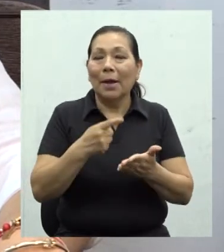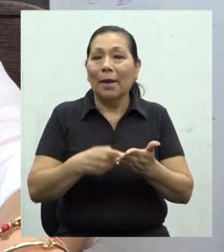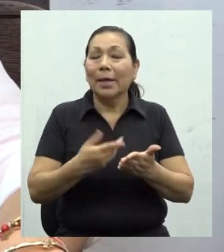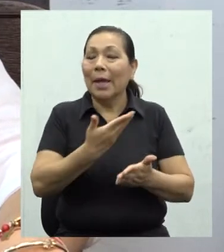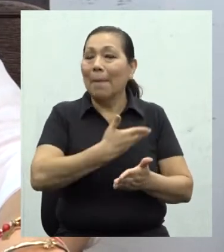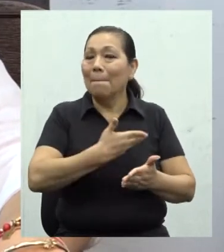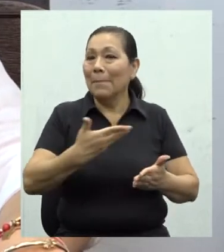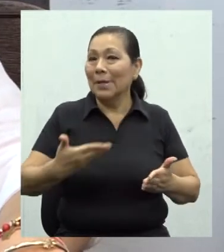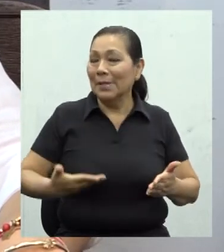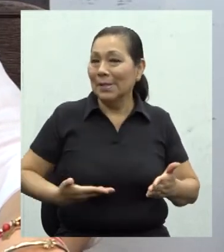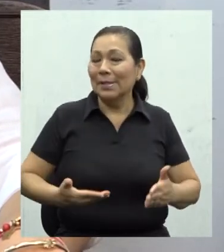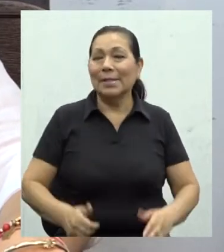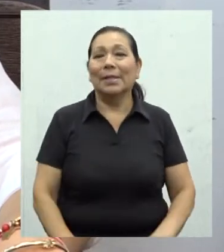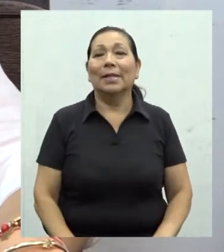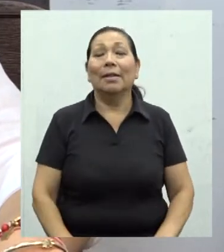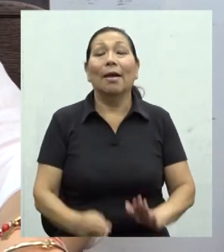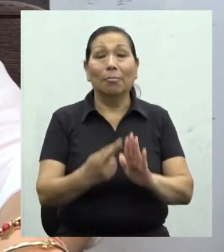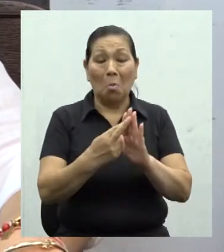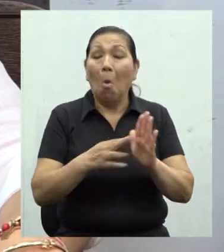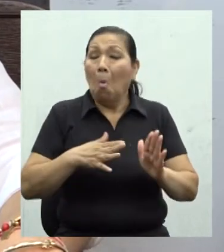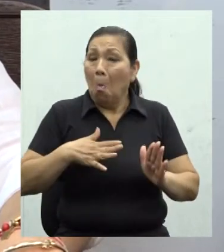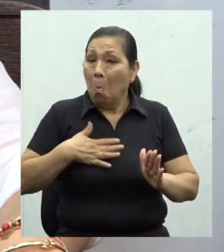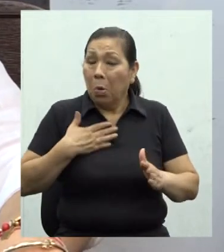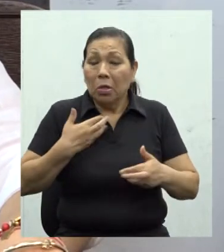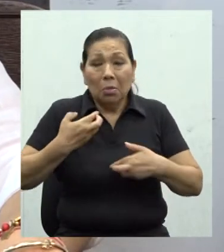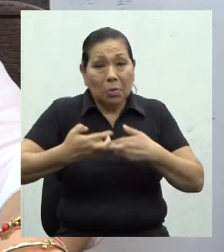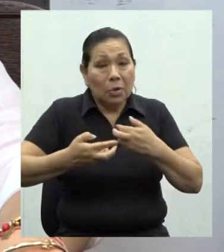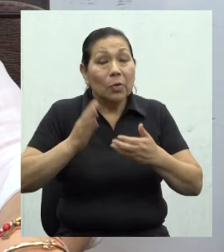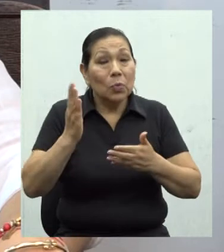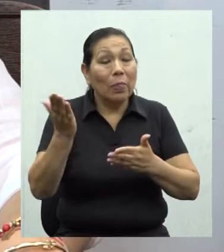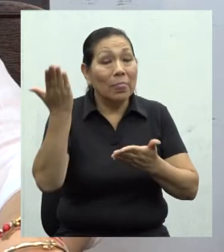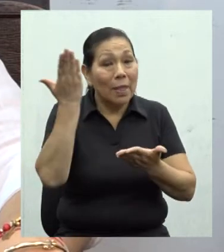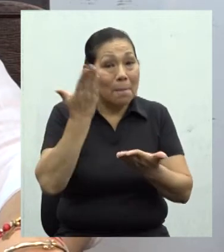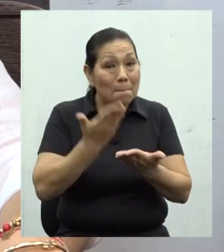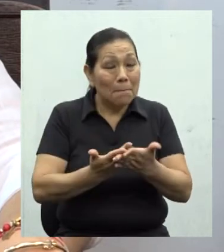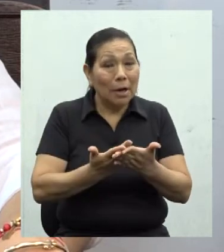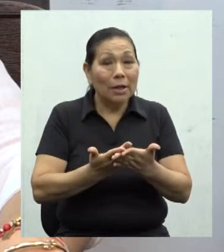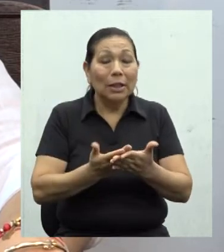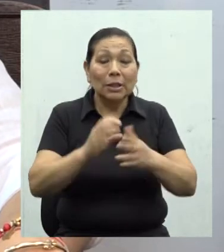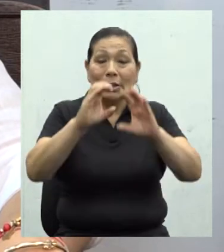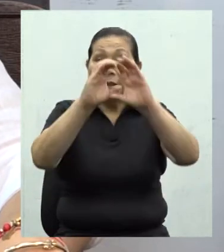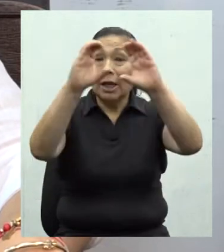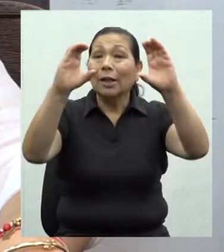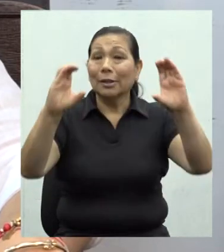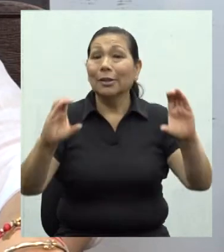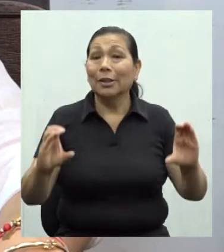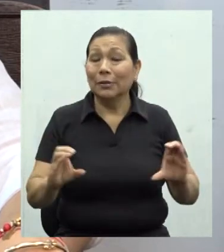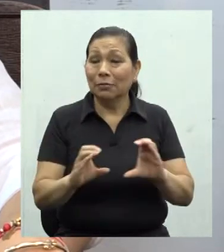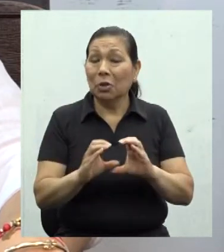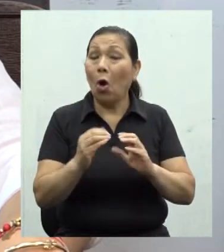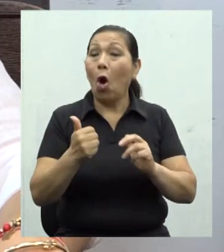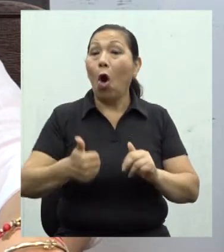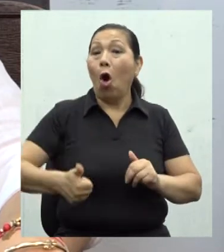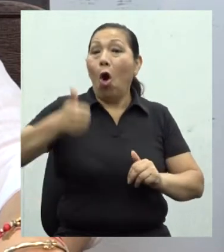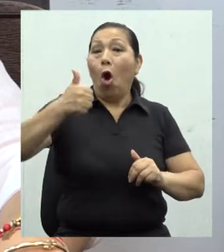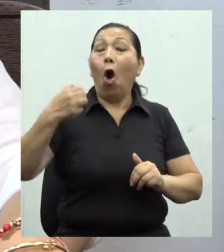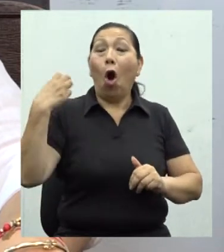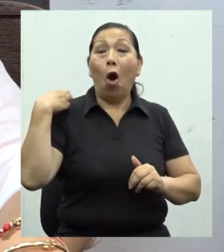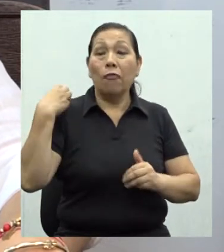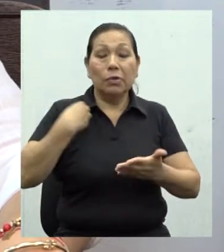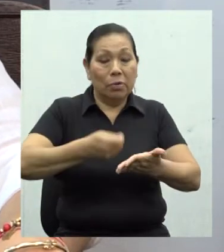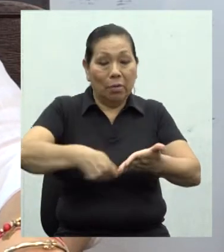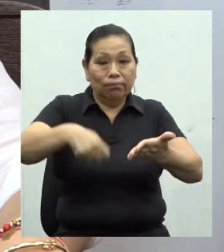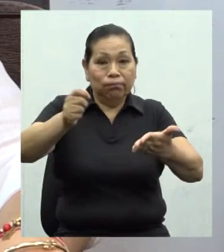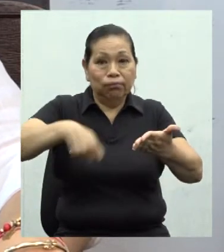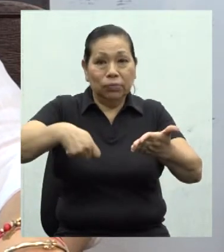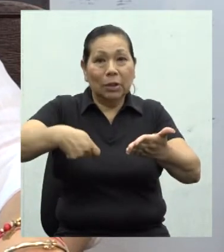el presidente de la República pueda promover la demanda, la certificación también por el oficial mayor de las